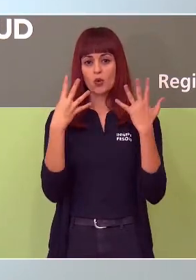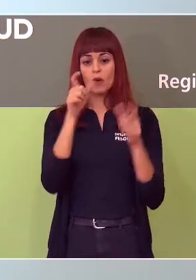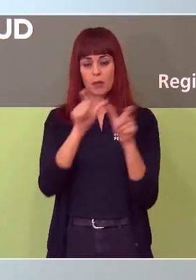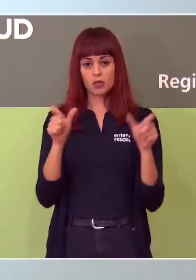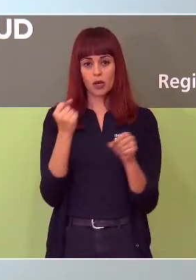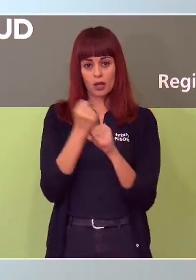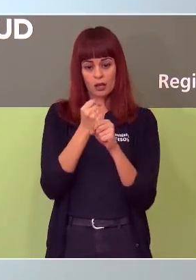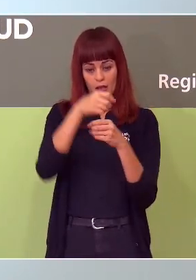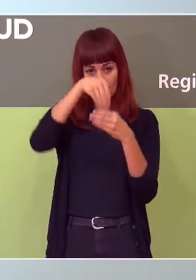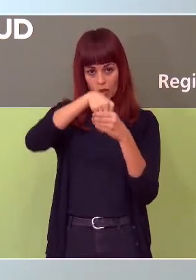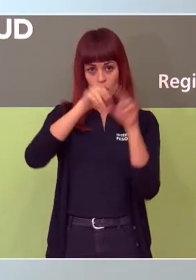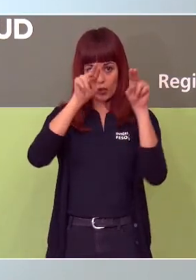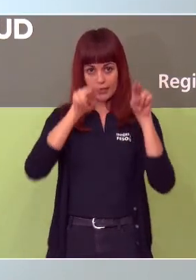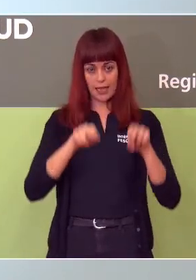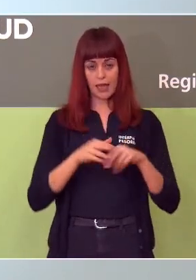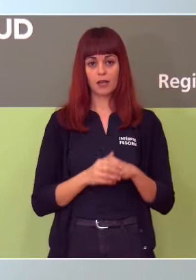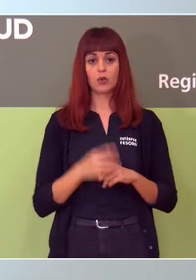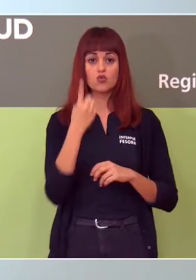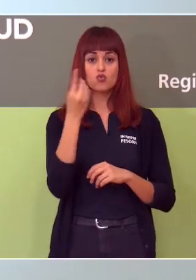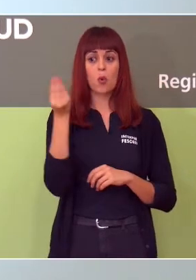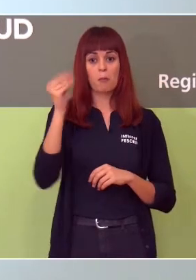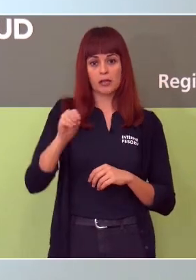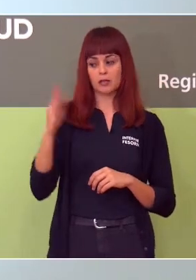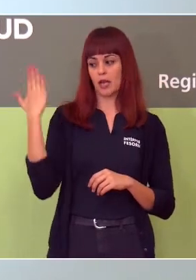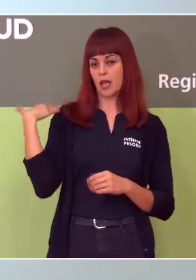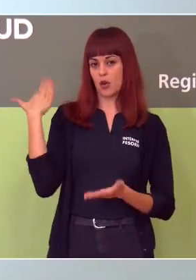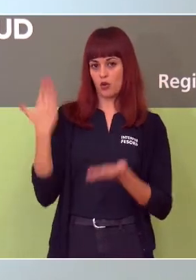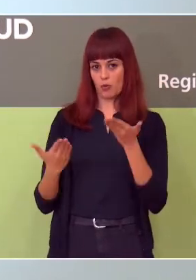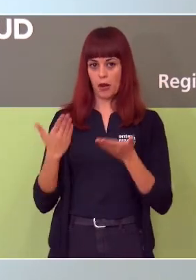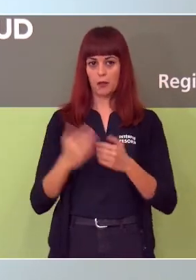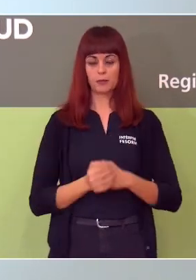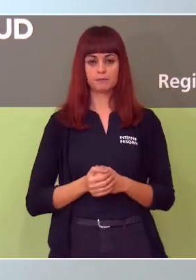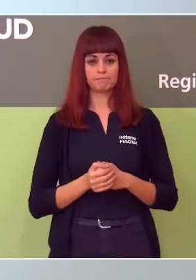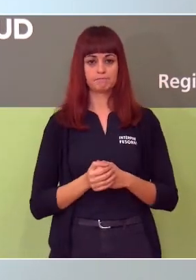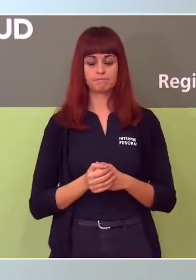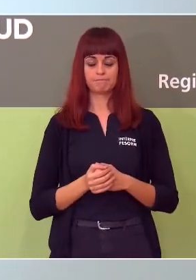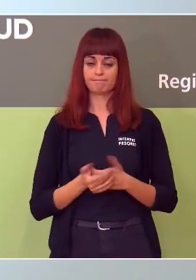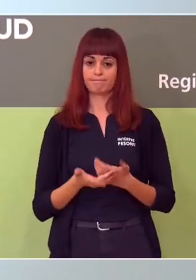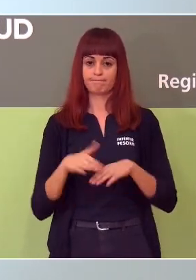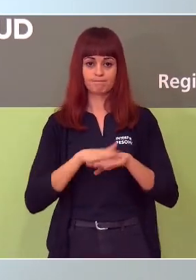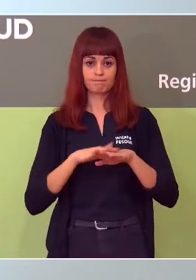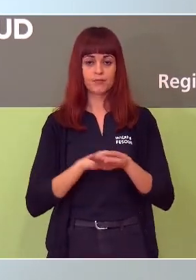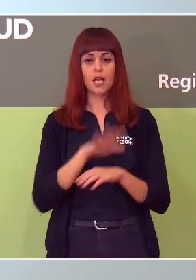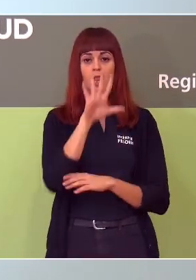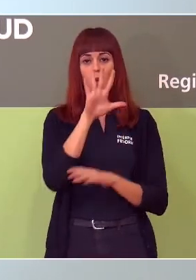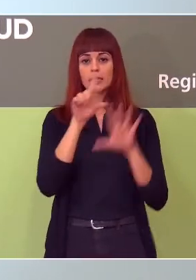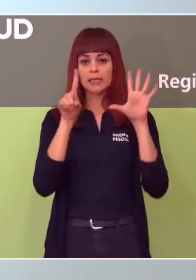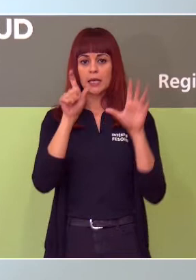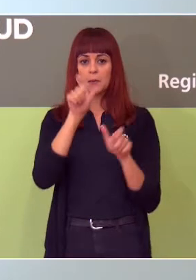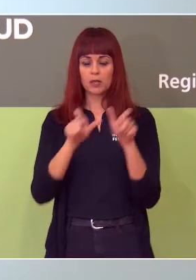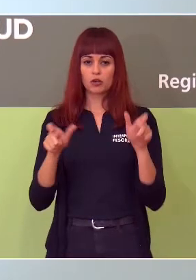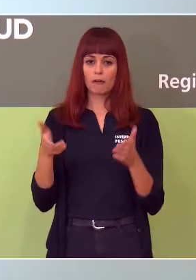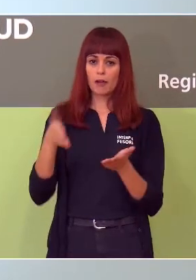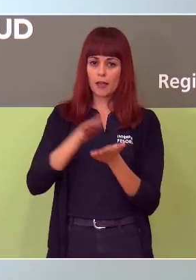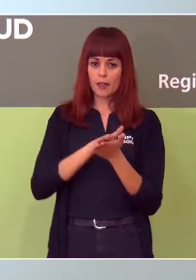que comenzó el brote epidémico, uno más que el día anterior, de los que, por desgracia, ha habido 56 fallecidos.